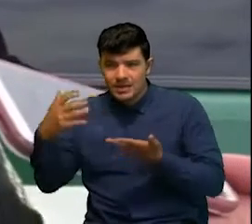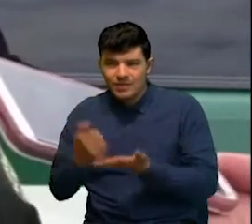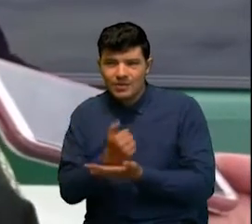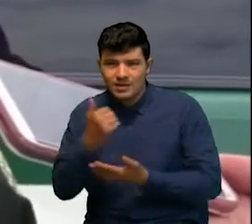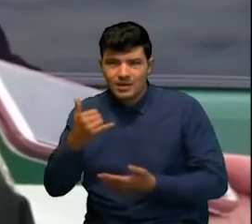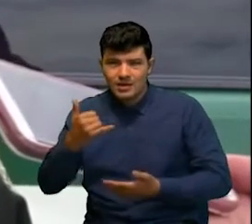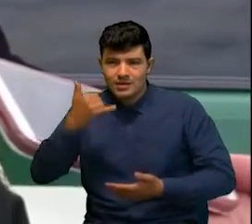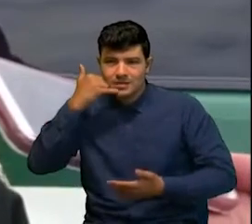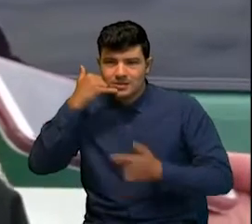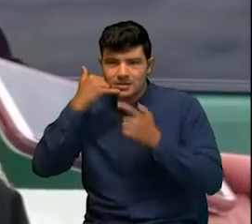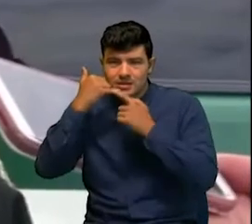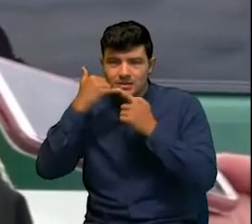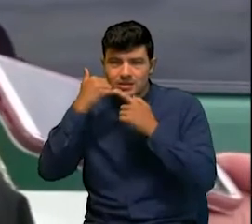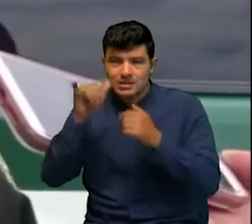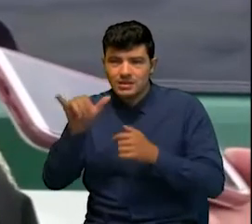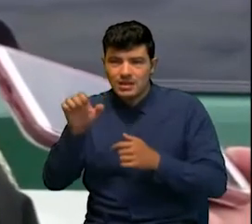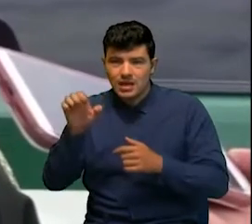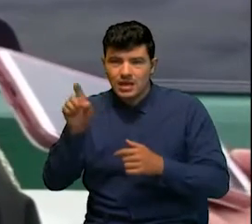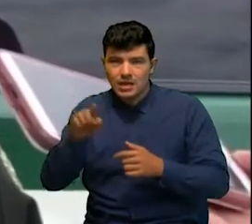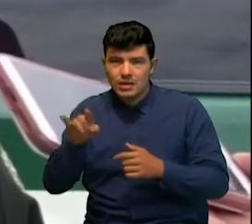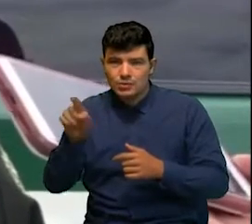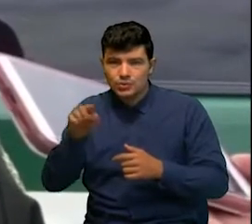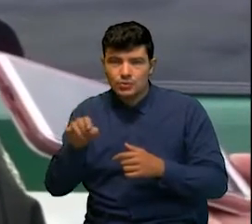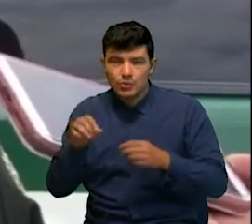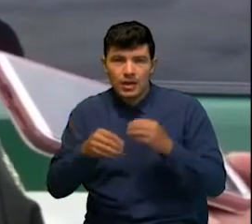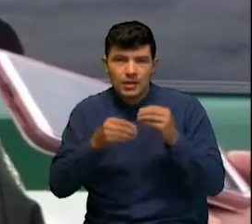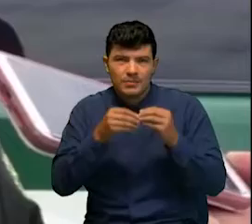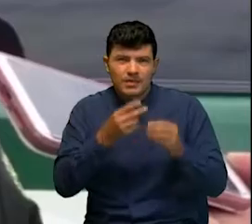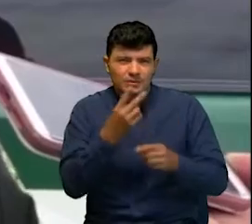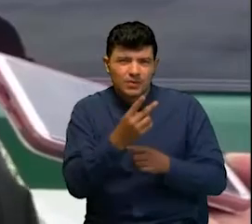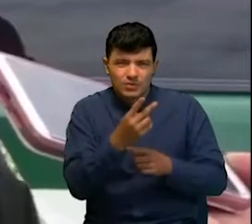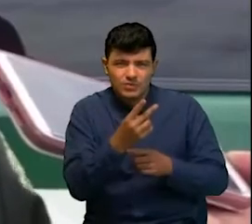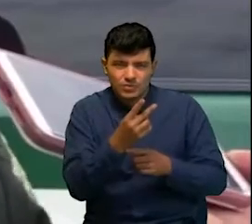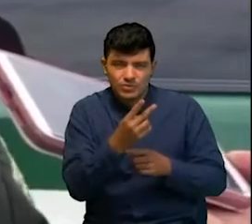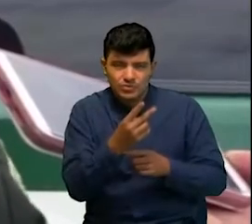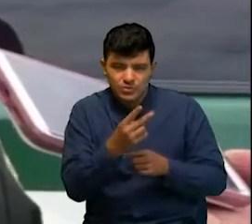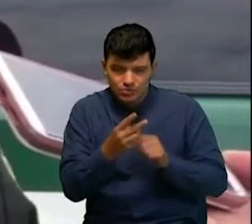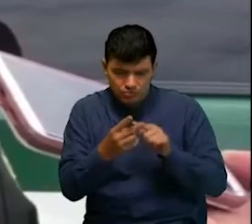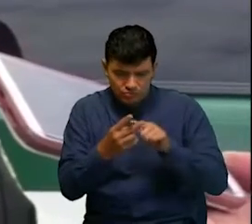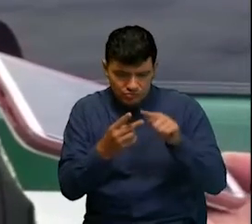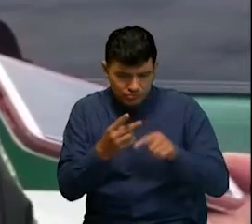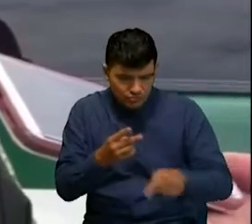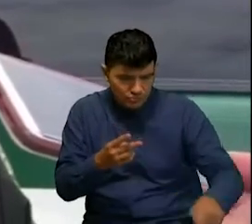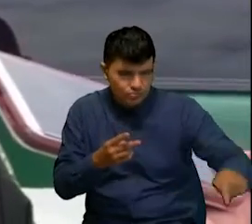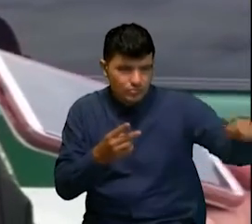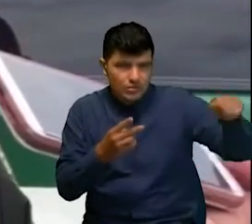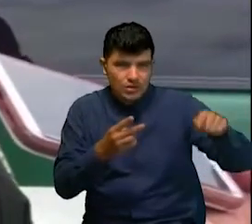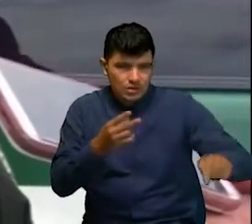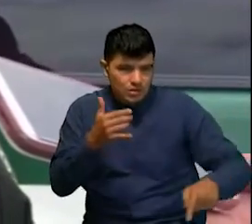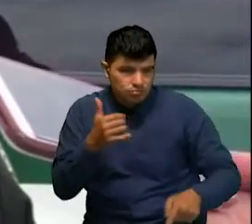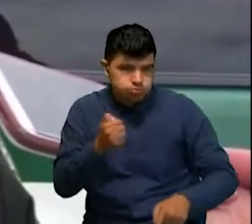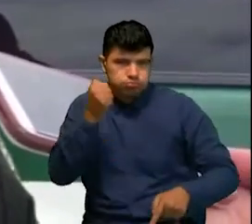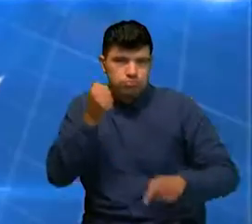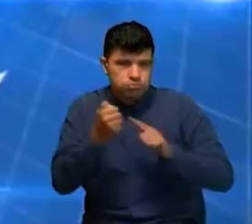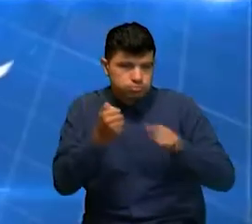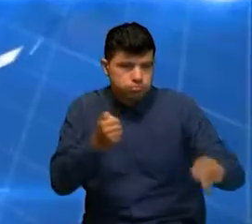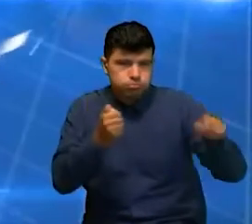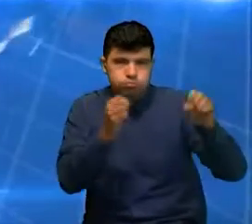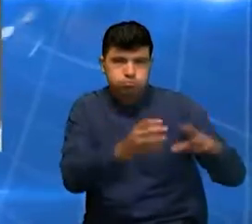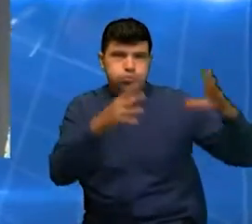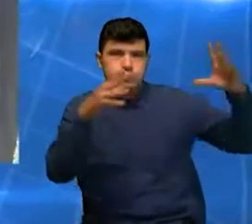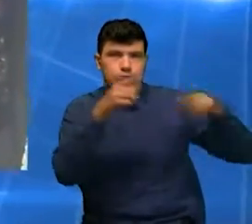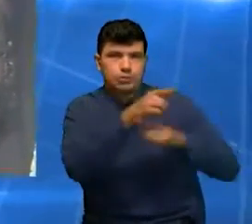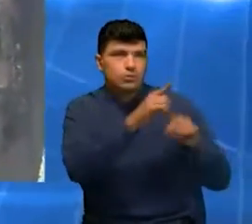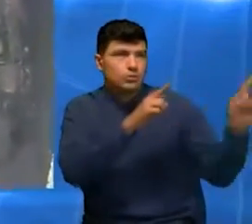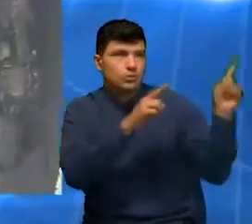escáner, marca Yaesu, e igualmente dos estopines e iniciadores para el paso de la fuerza pública poder activar estos dos cilindros. Las